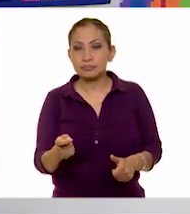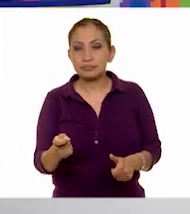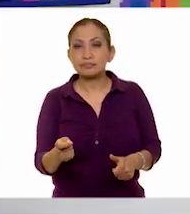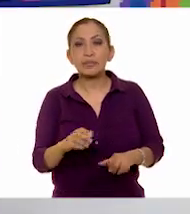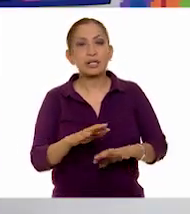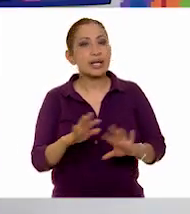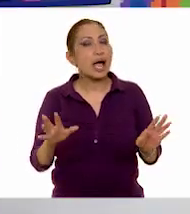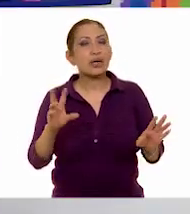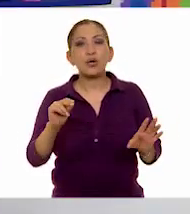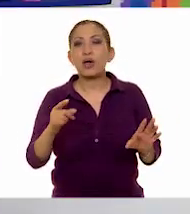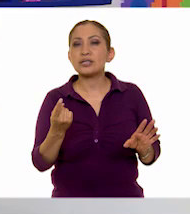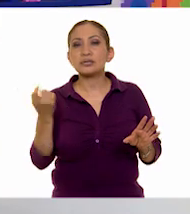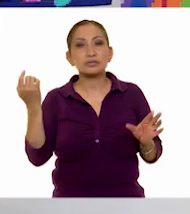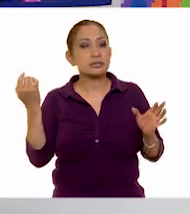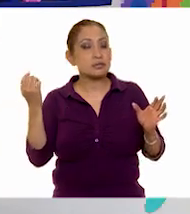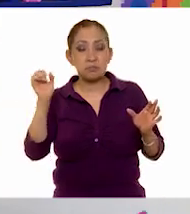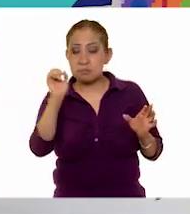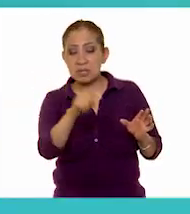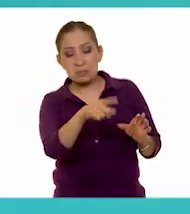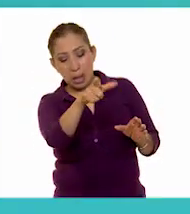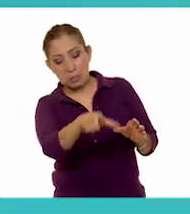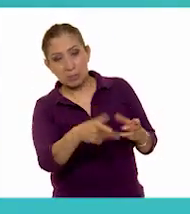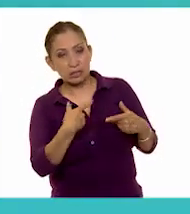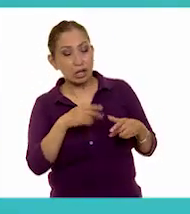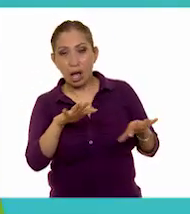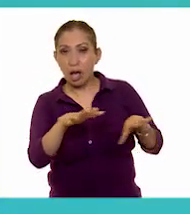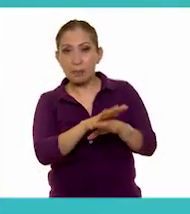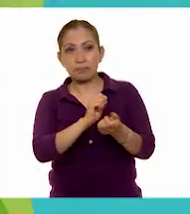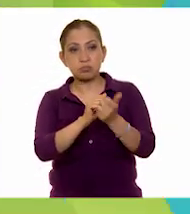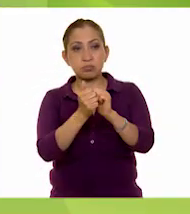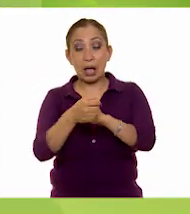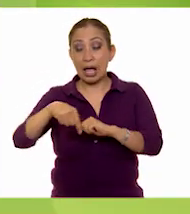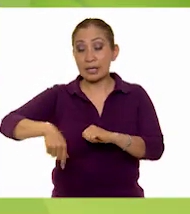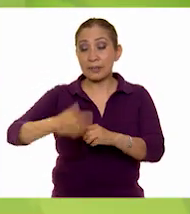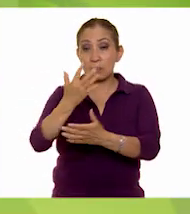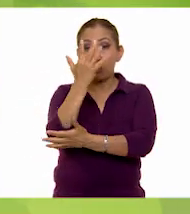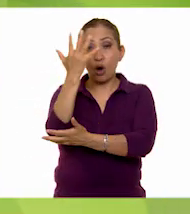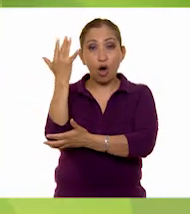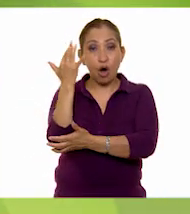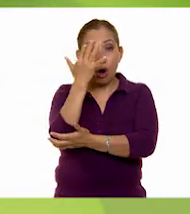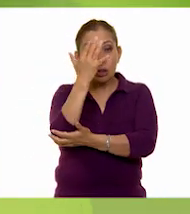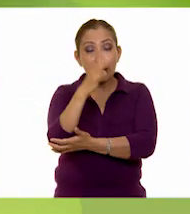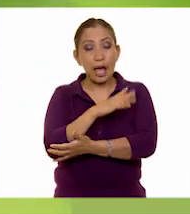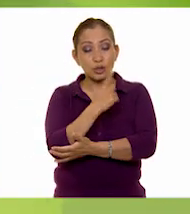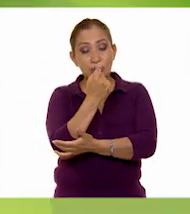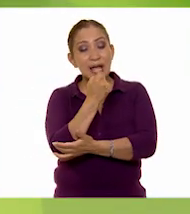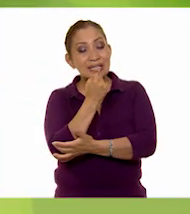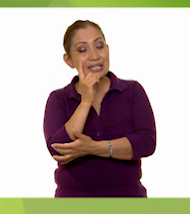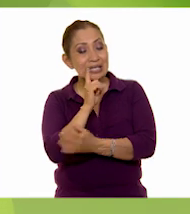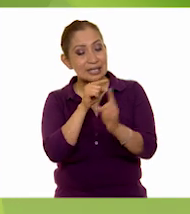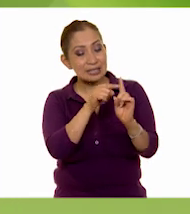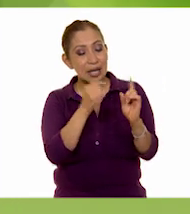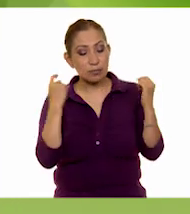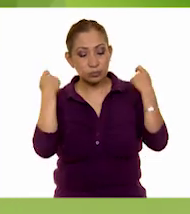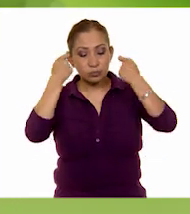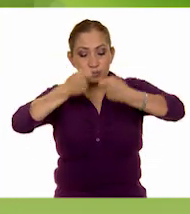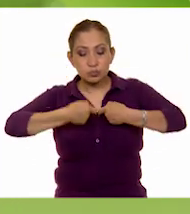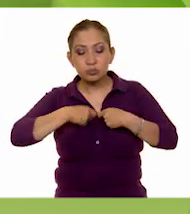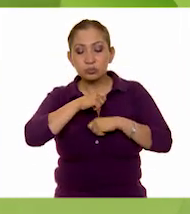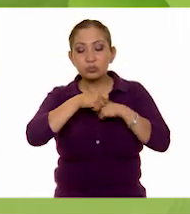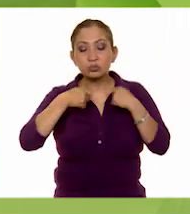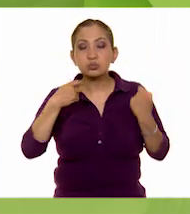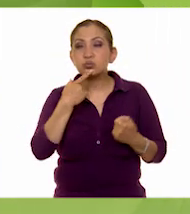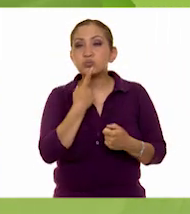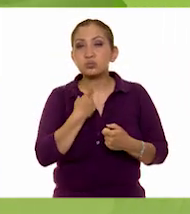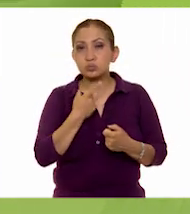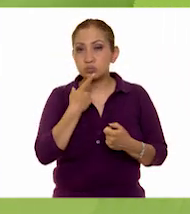ya no son los mismos. En este bosque había una niña con una capa roja.